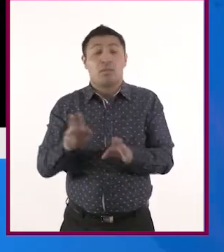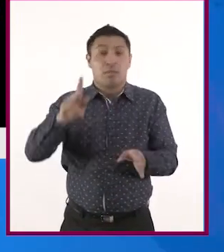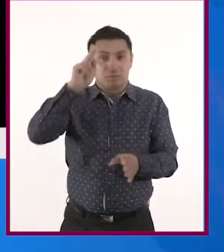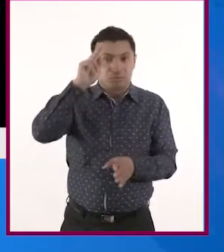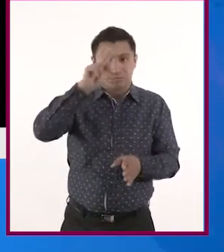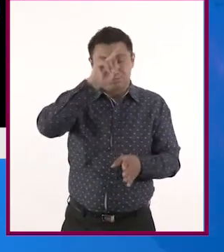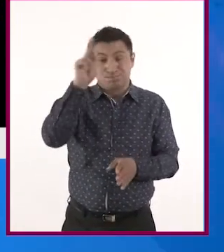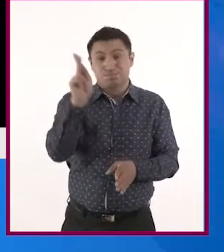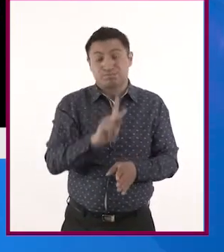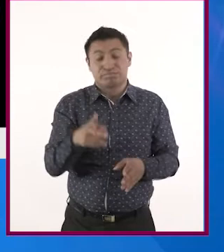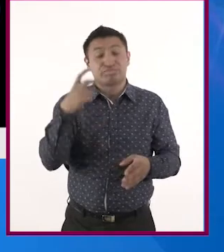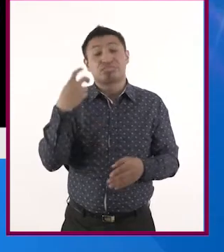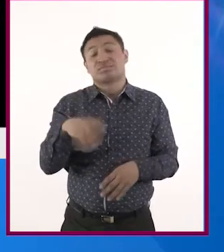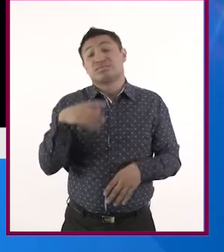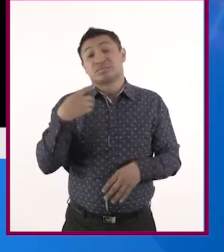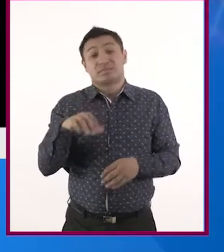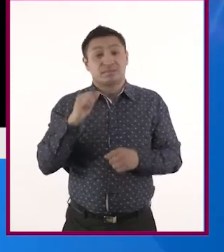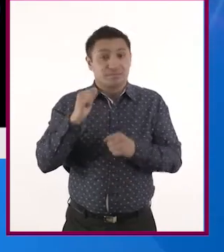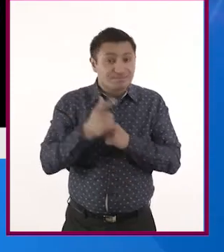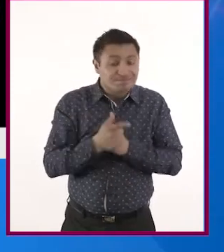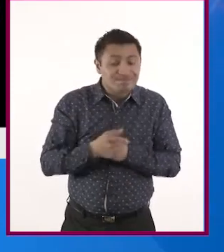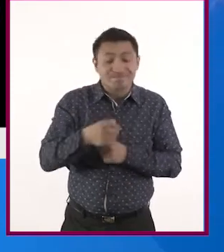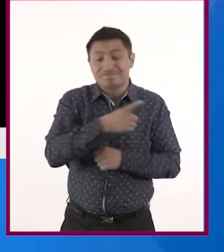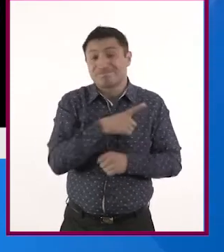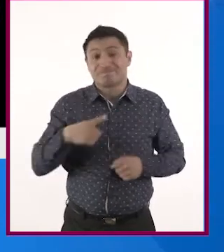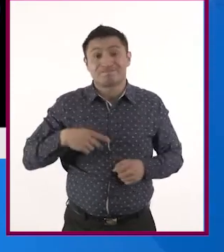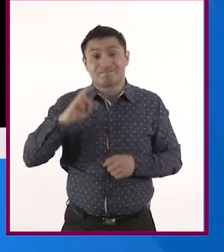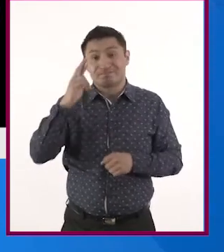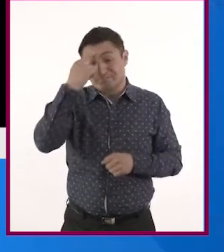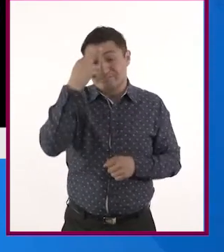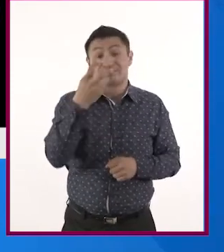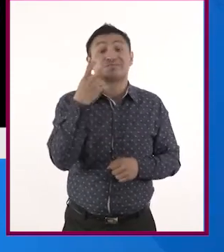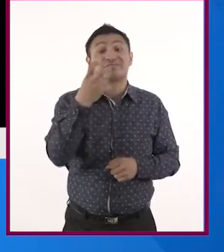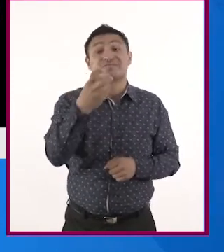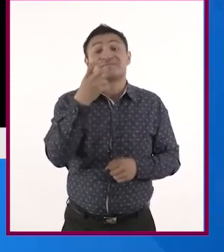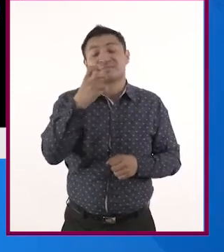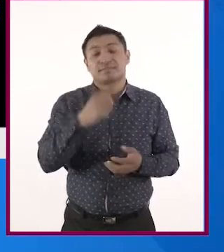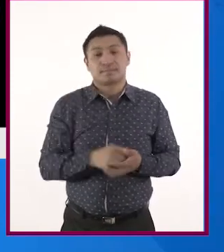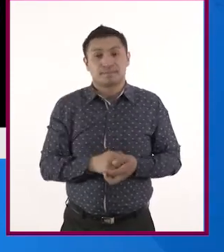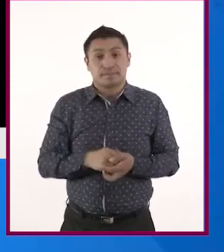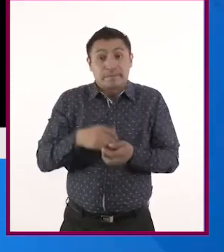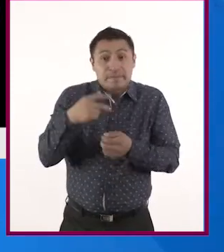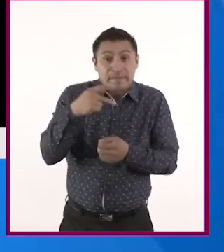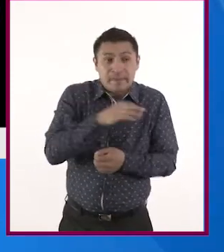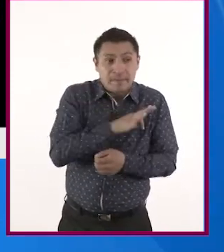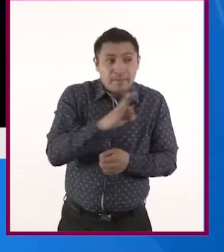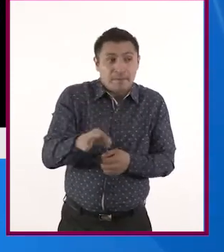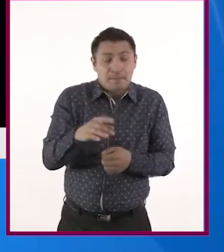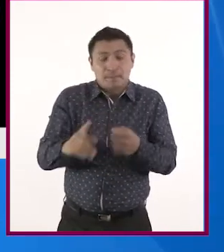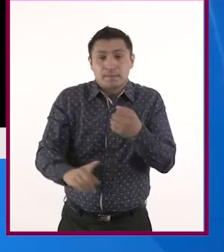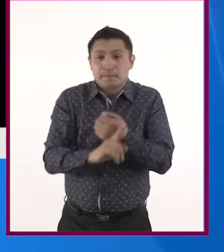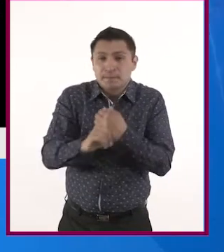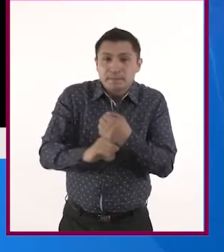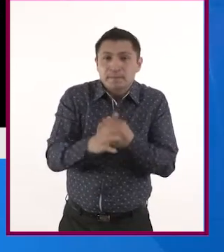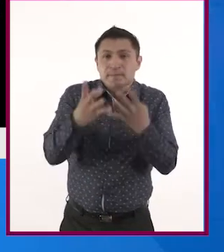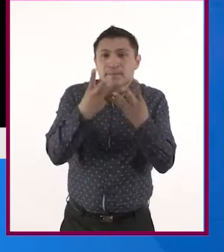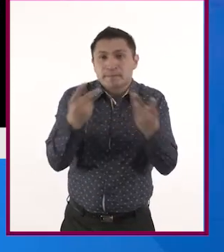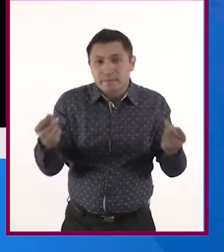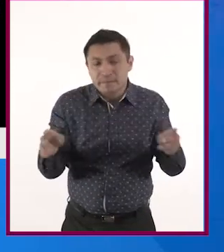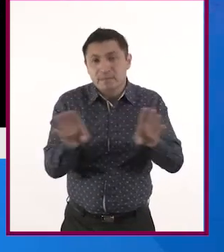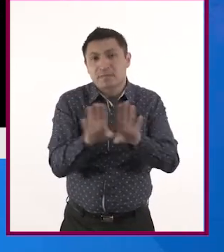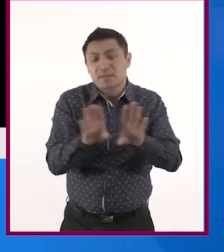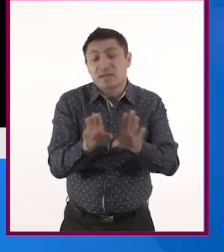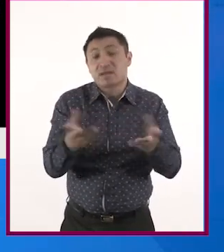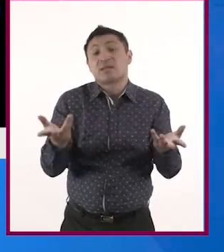esta situación. Y eso es algo que tenemos que tomar en cuenta. Y el poder solucionar eso, en realidad,